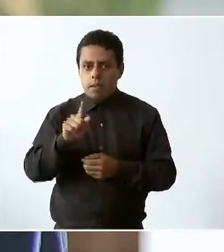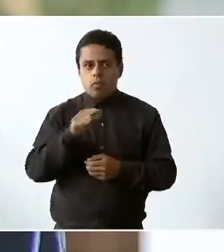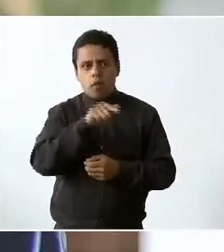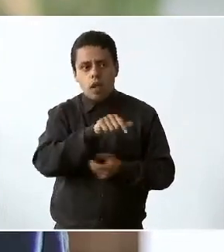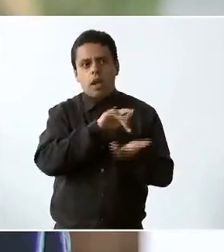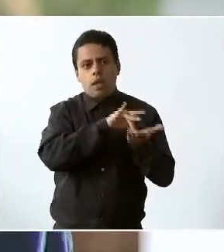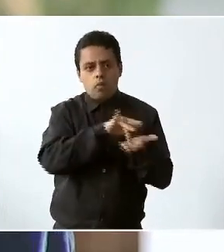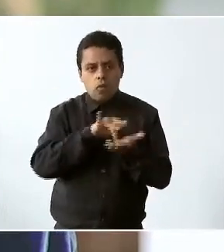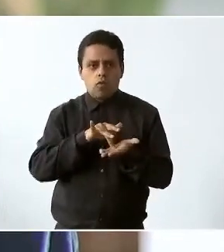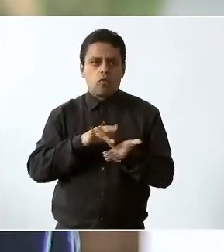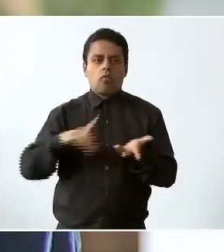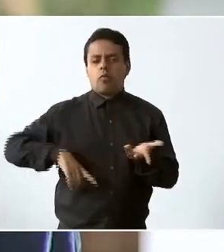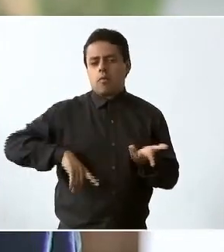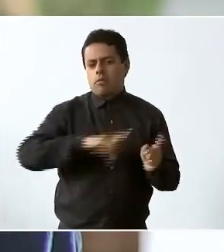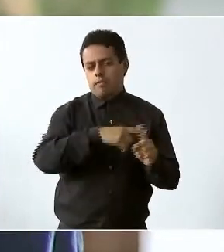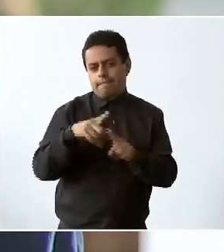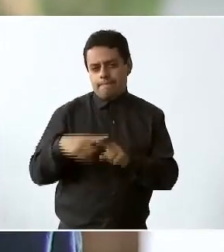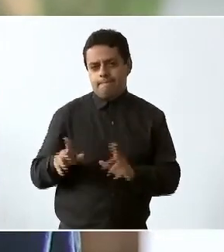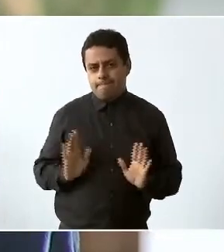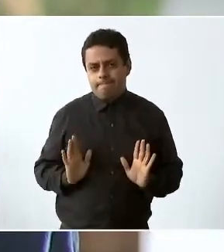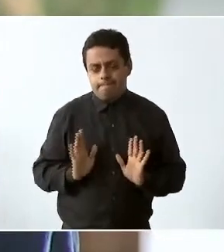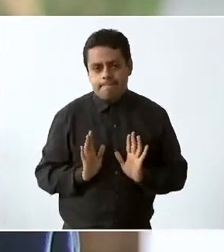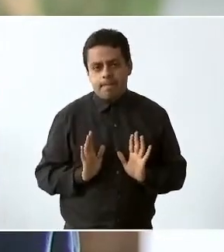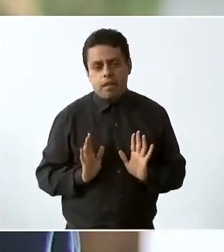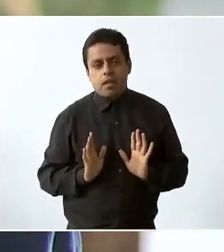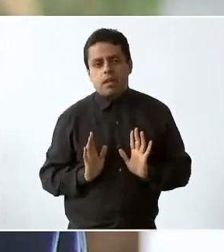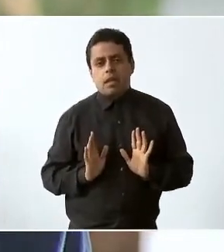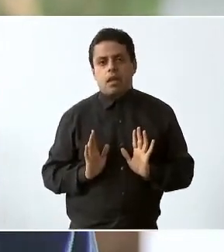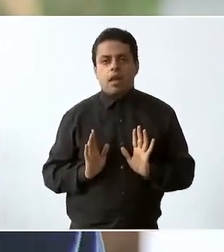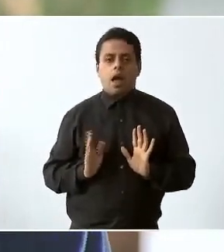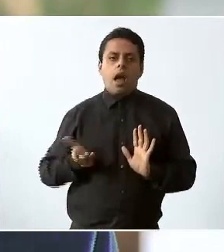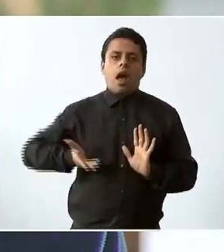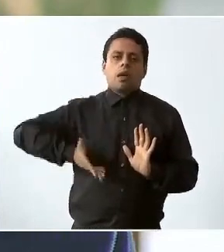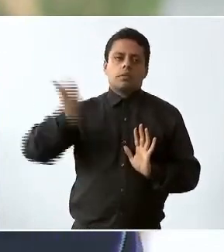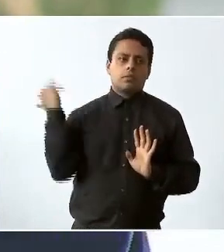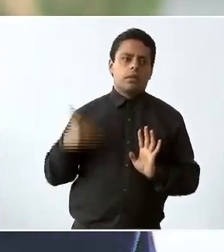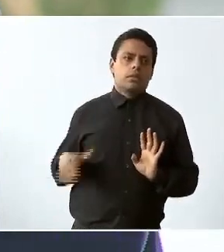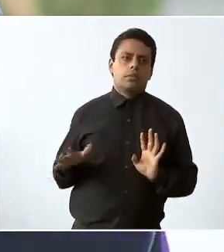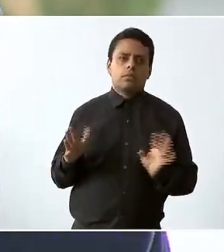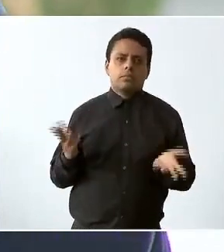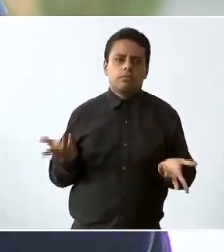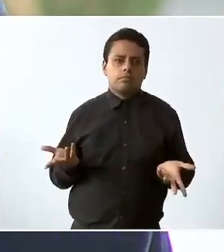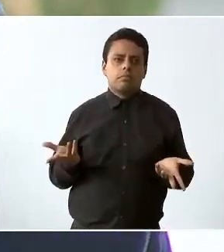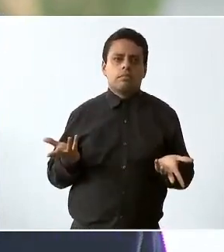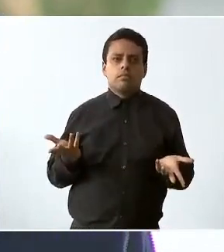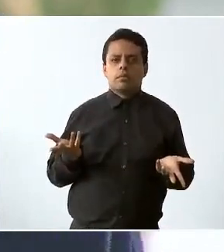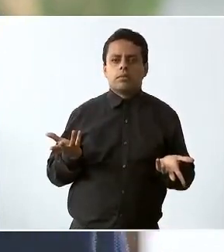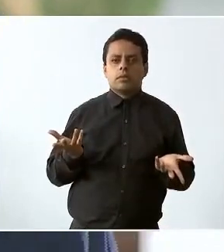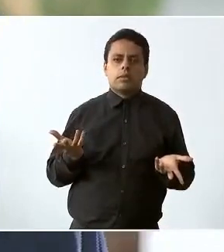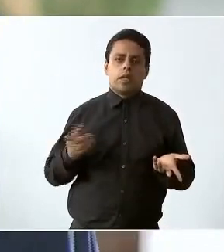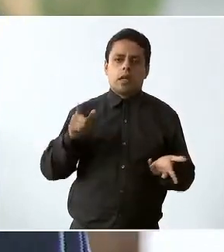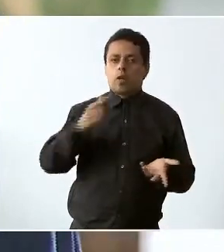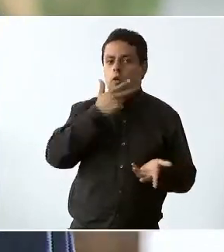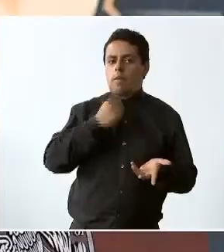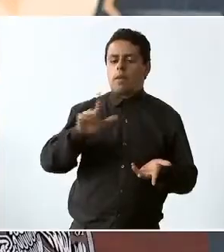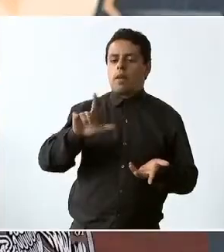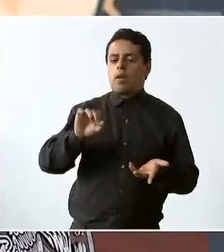pública. En ese tiempo, como es sabido, López